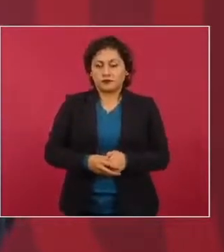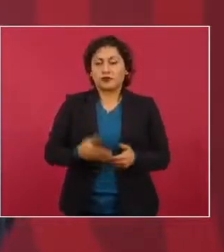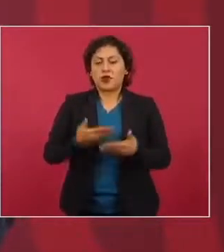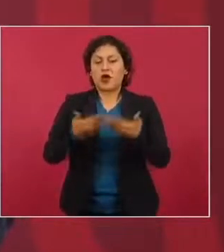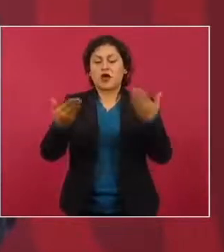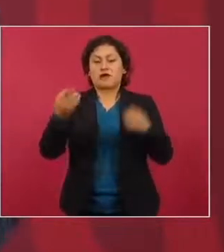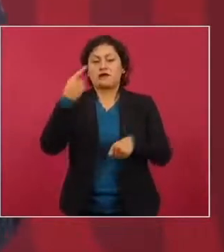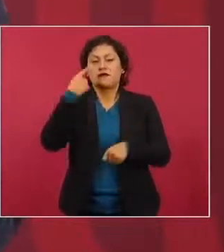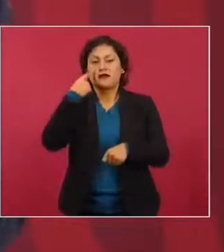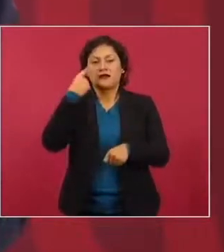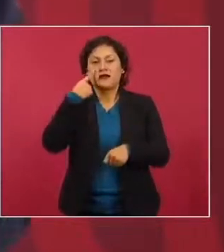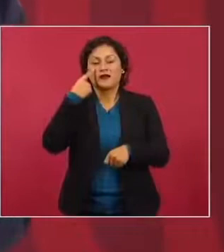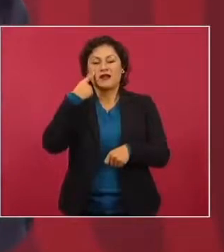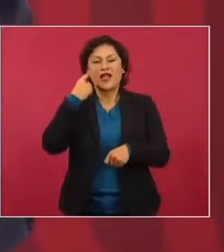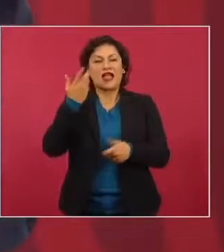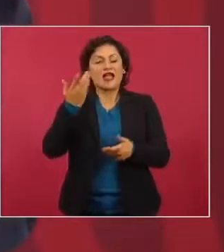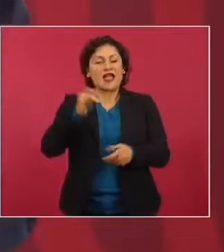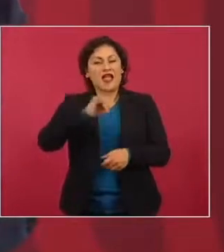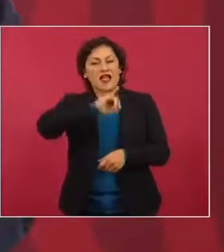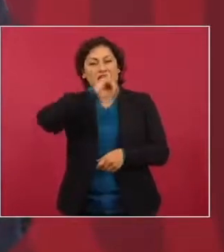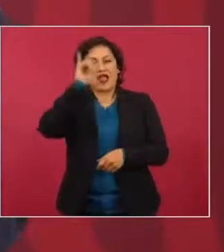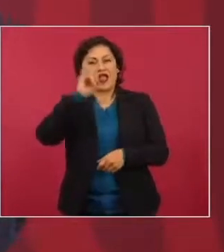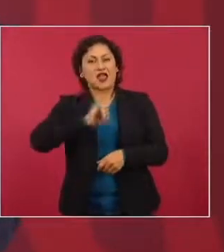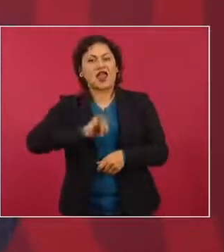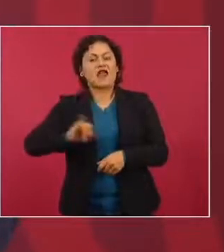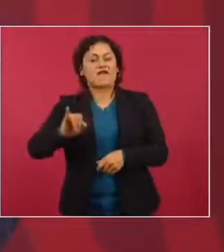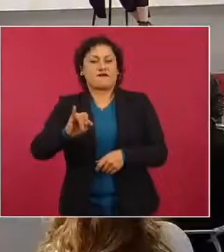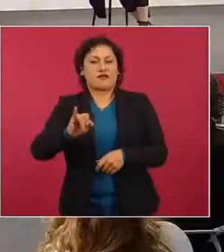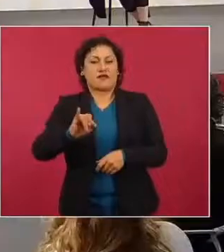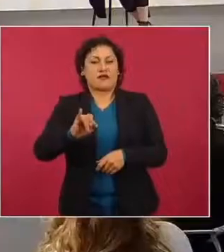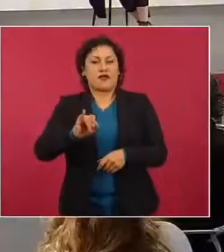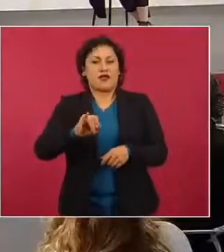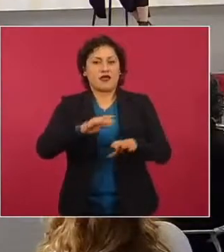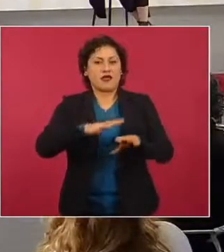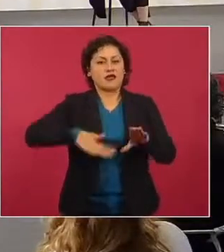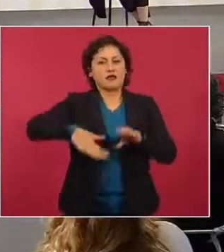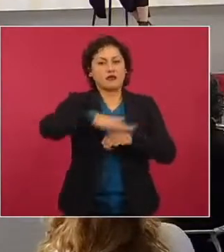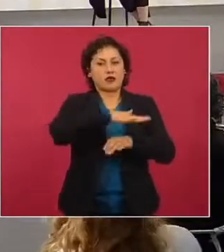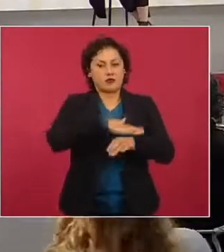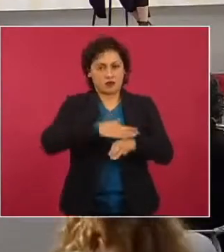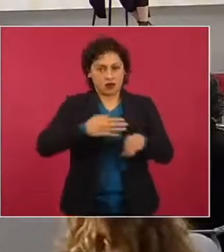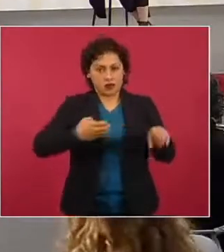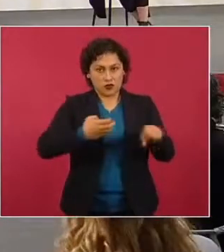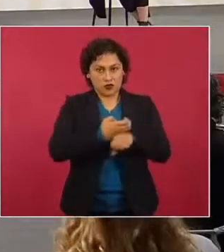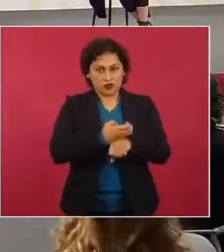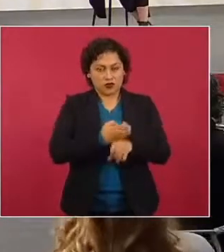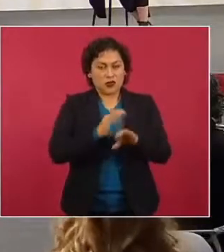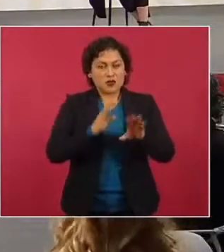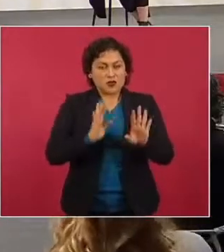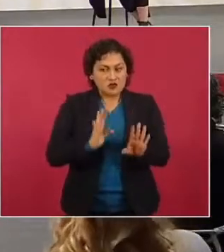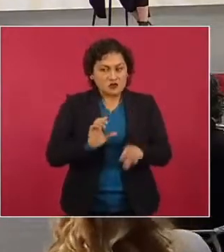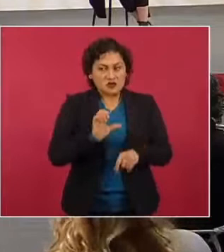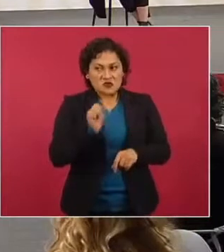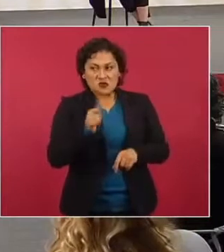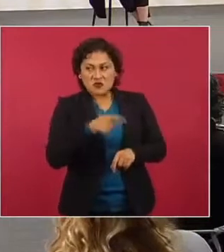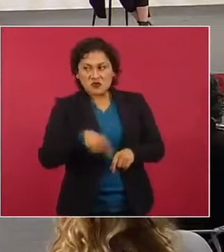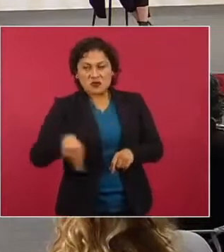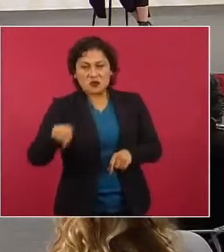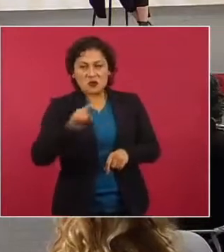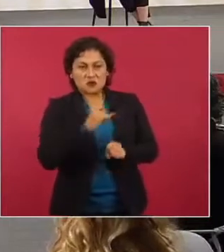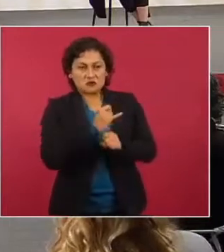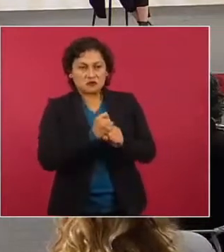Departamento de Estado, a lo mejor ni siquiera es él, son sus informantes, porque